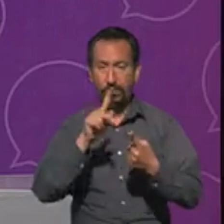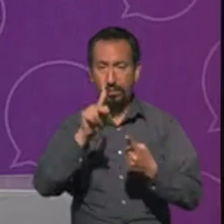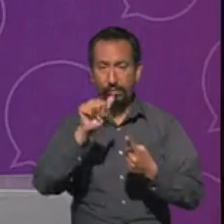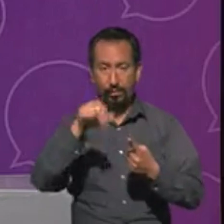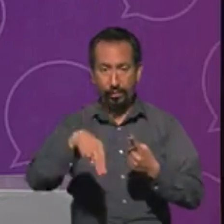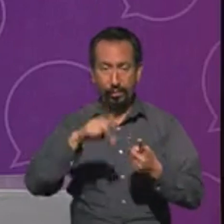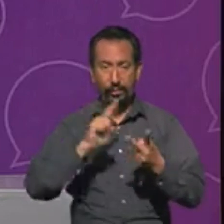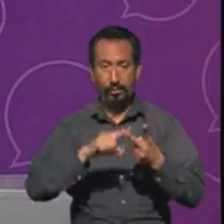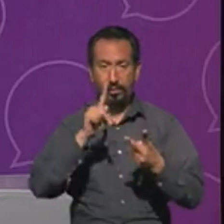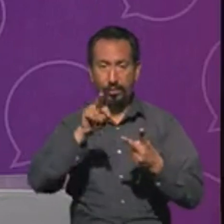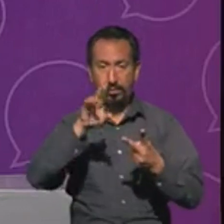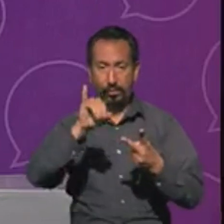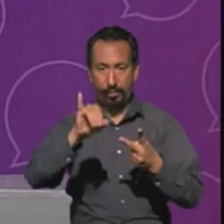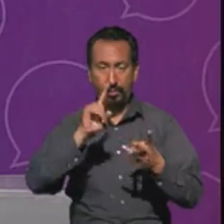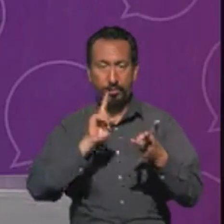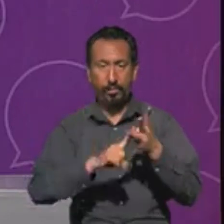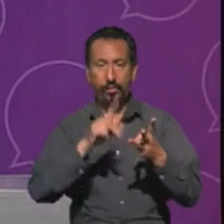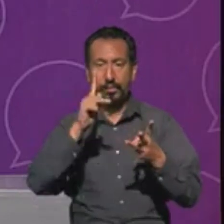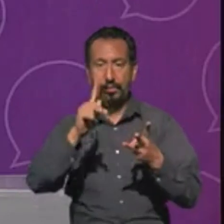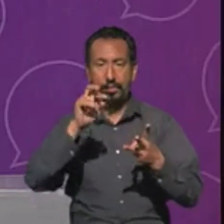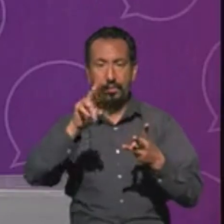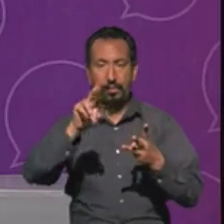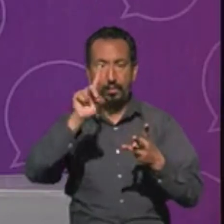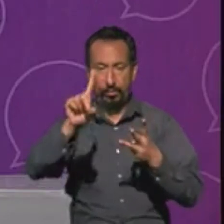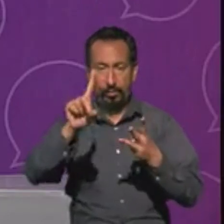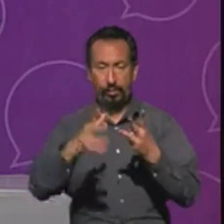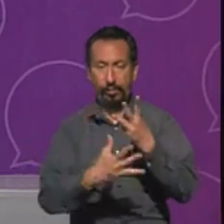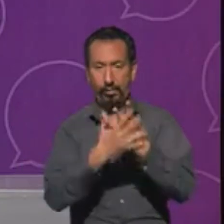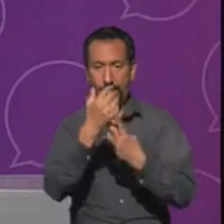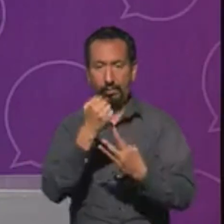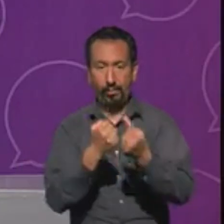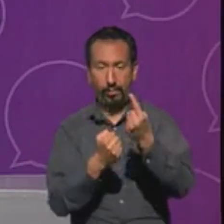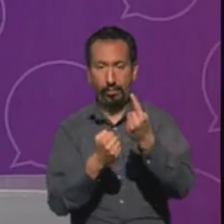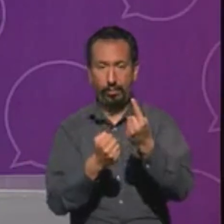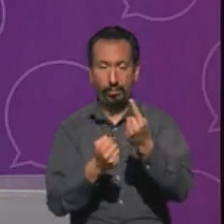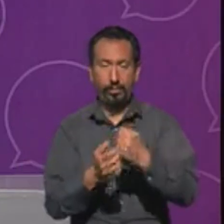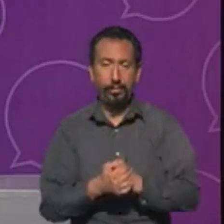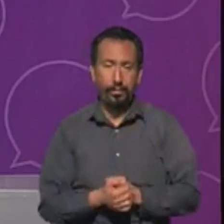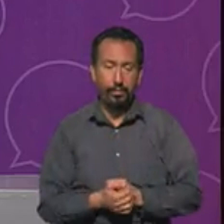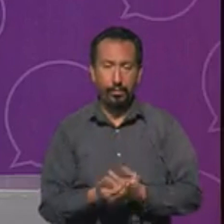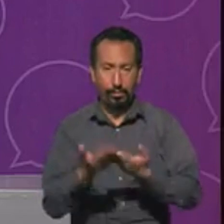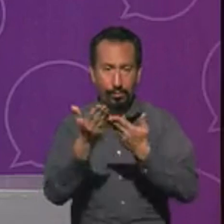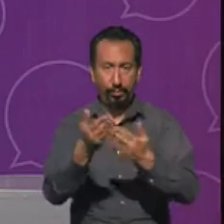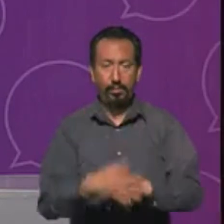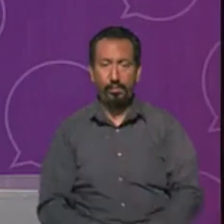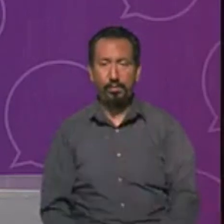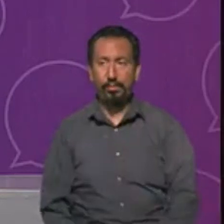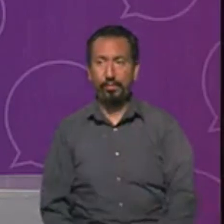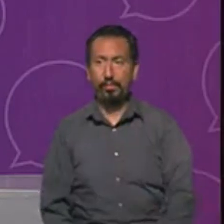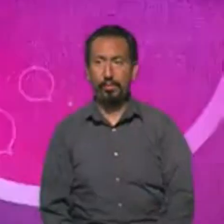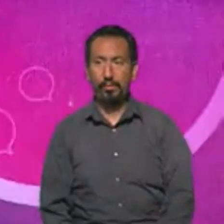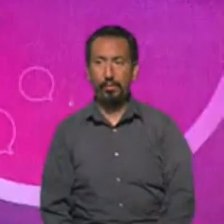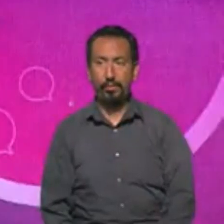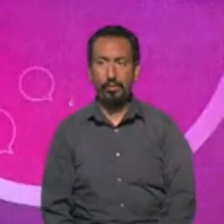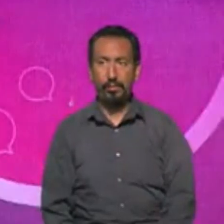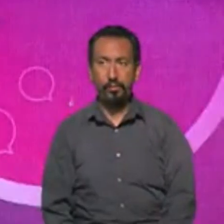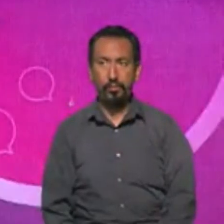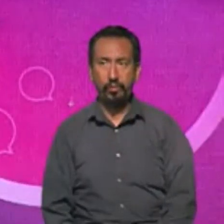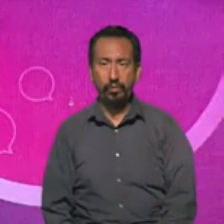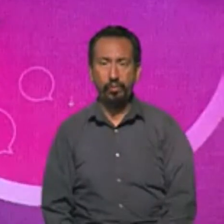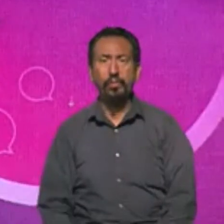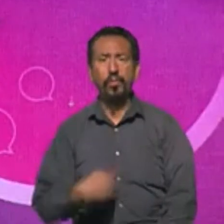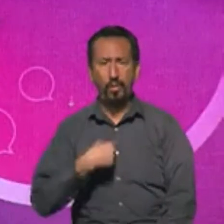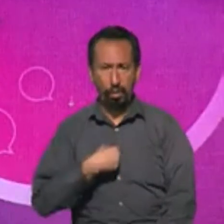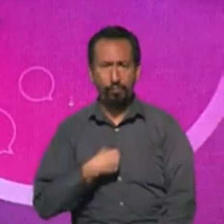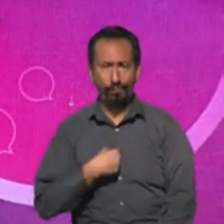partido Acción Nacional partido revolucionario institucional y partido de la Revolución democrática adelante por favor candidato yo